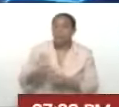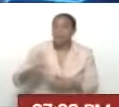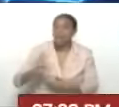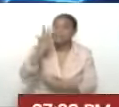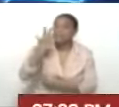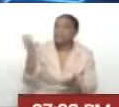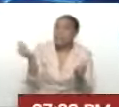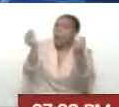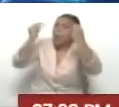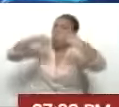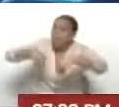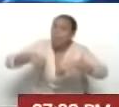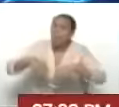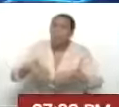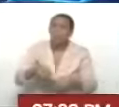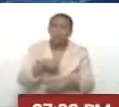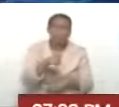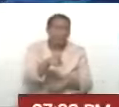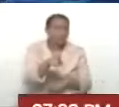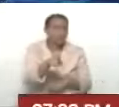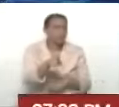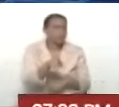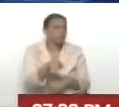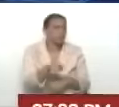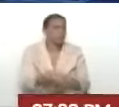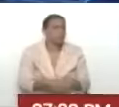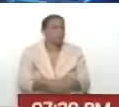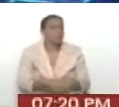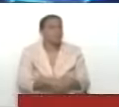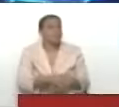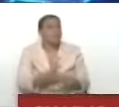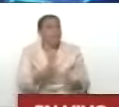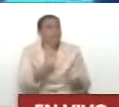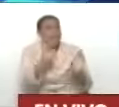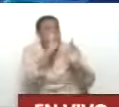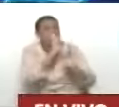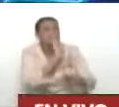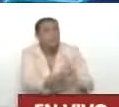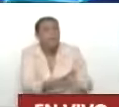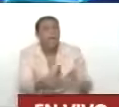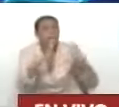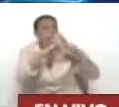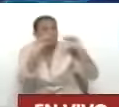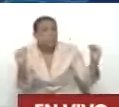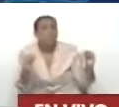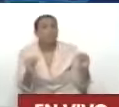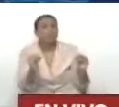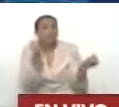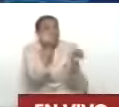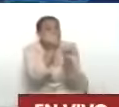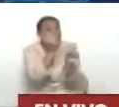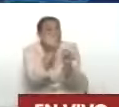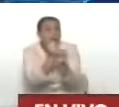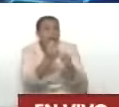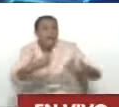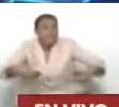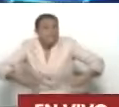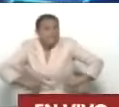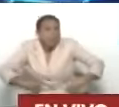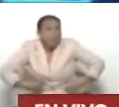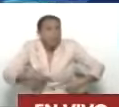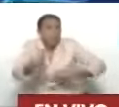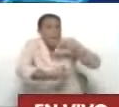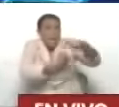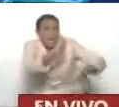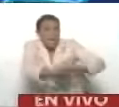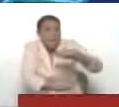consensos es el resultado de todo el trabajo y esfuerzo que usted ha hecho titánico al